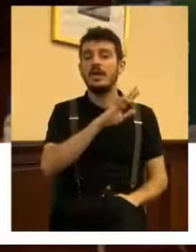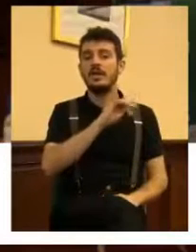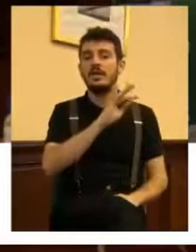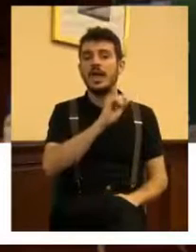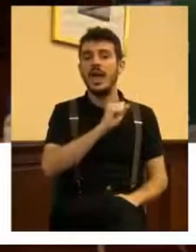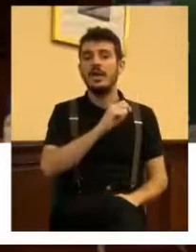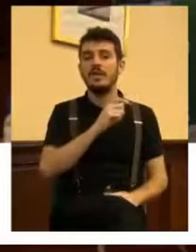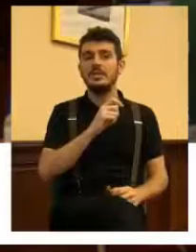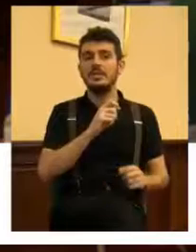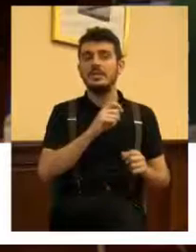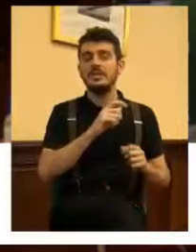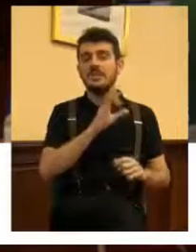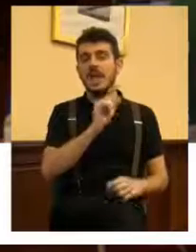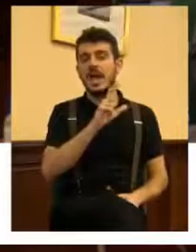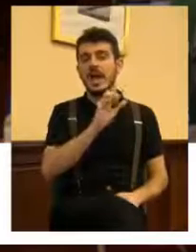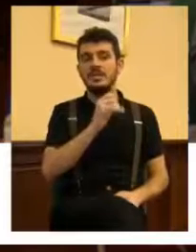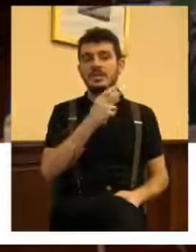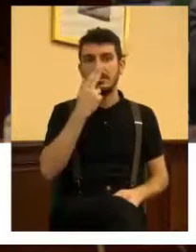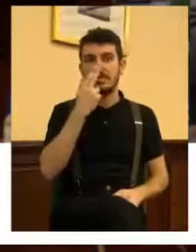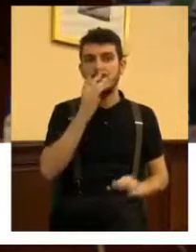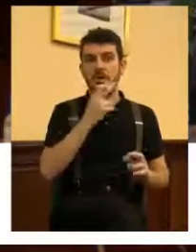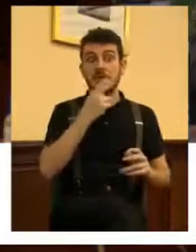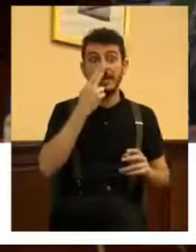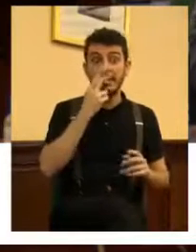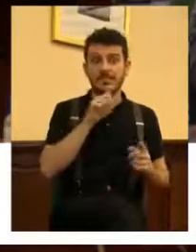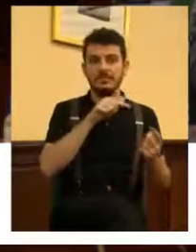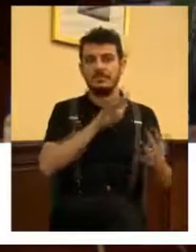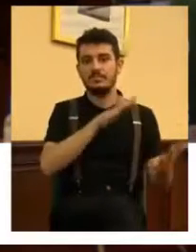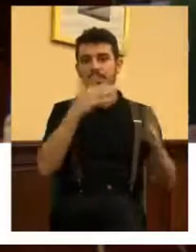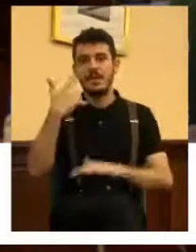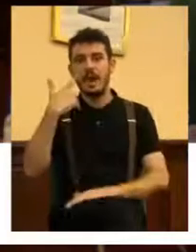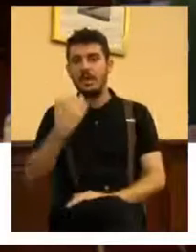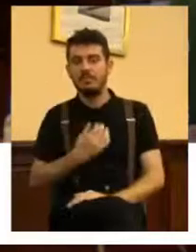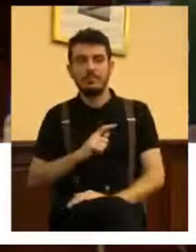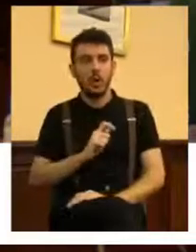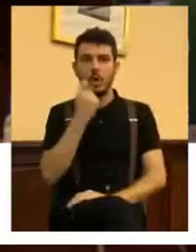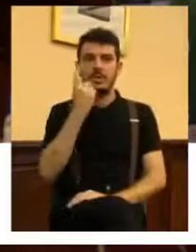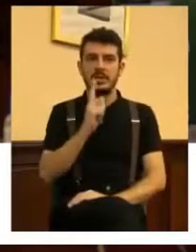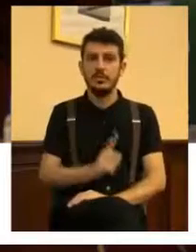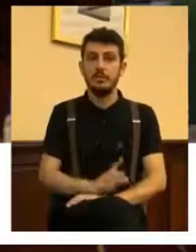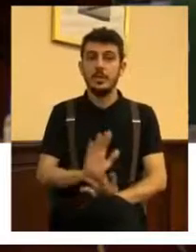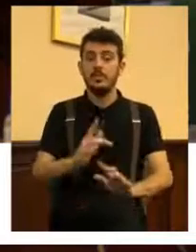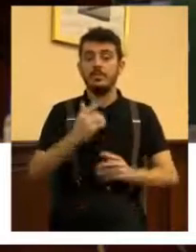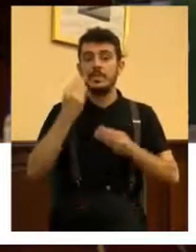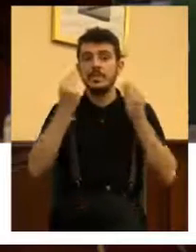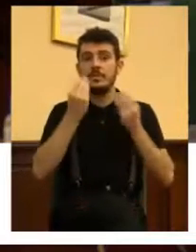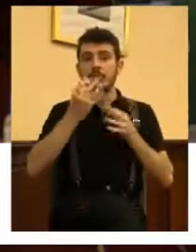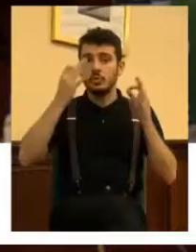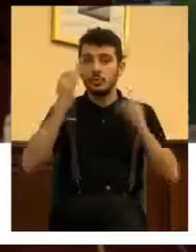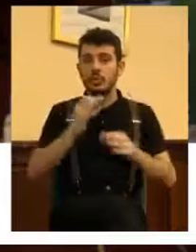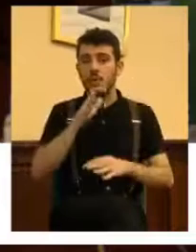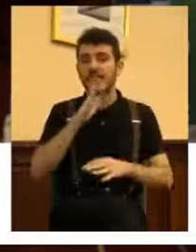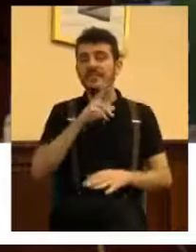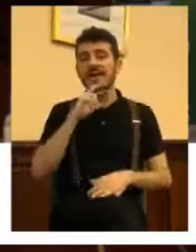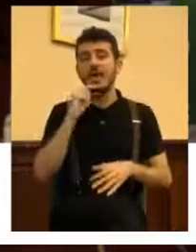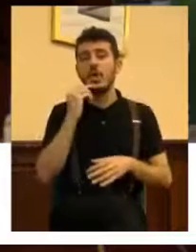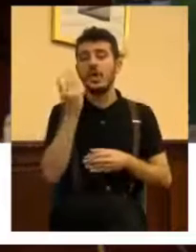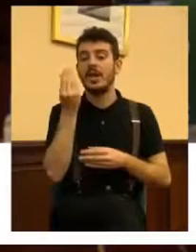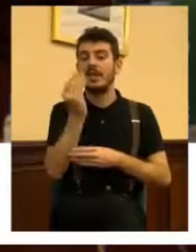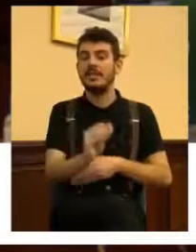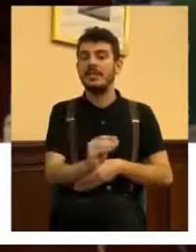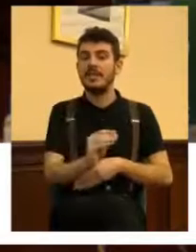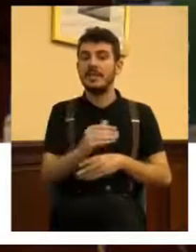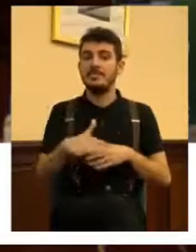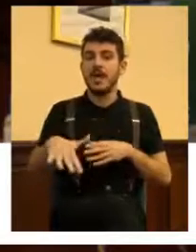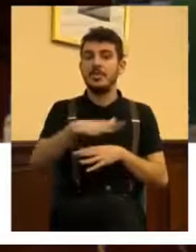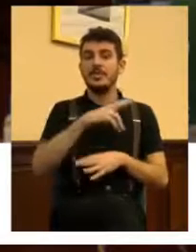pero no logramos que ese interés se convierta en voto. Una pena. Pero creemos que precisamente por ese valor añadido que tienen los